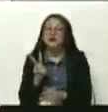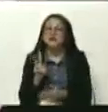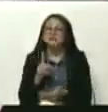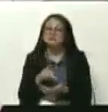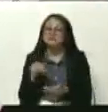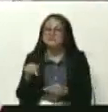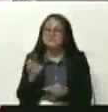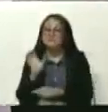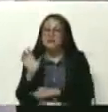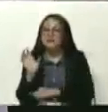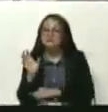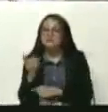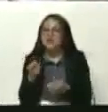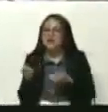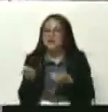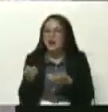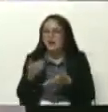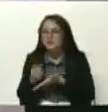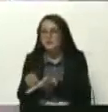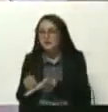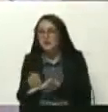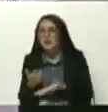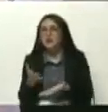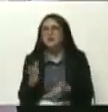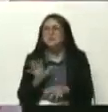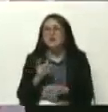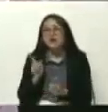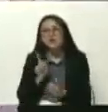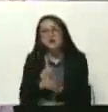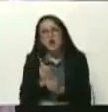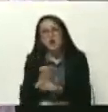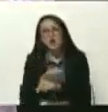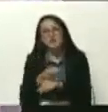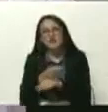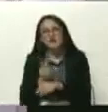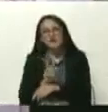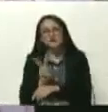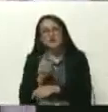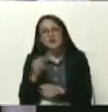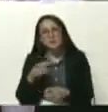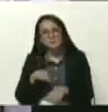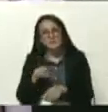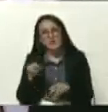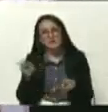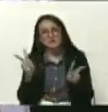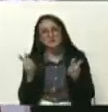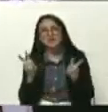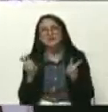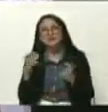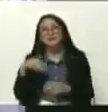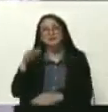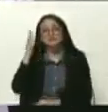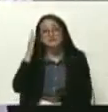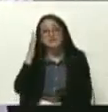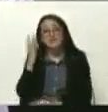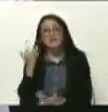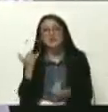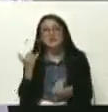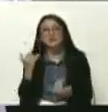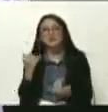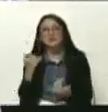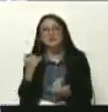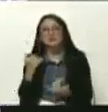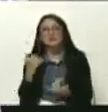¿Qué los acercó pues al gobierno venezolano para esta oportunidad, aunque ya sabemos un poco el registro